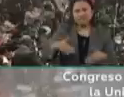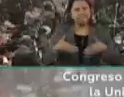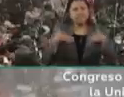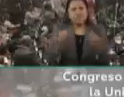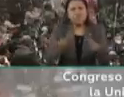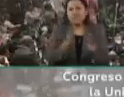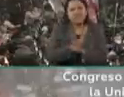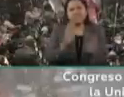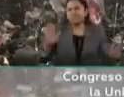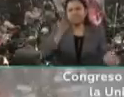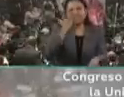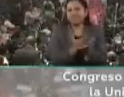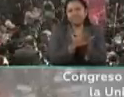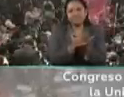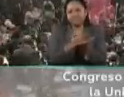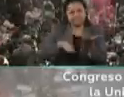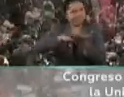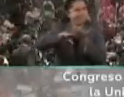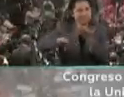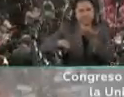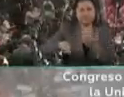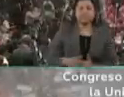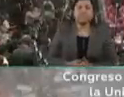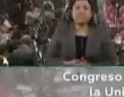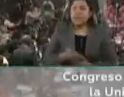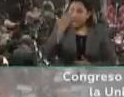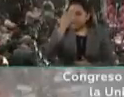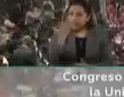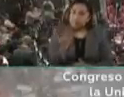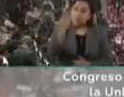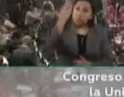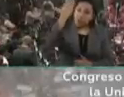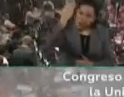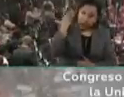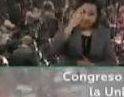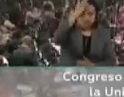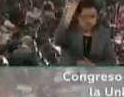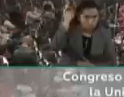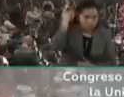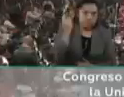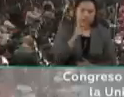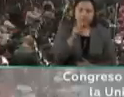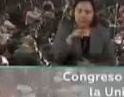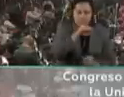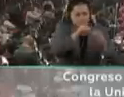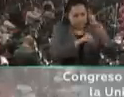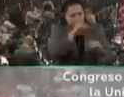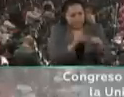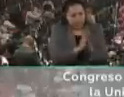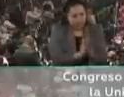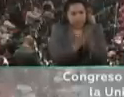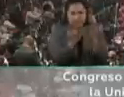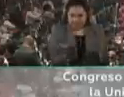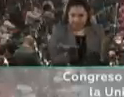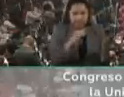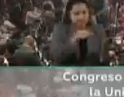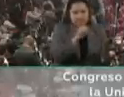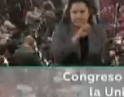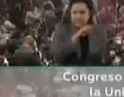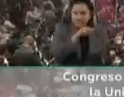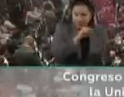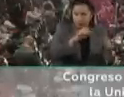Los sentimientos de la nación, del siervo José María Morelos y Pavón, fueron la base estructural de